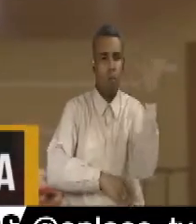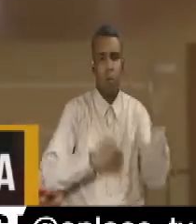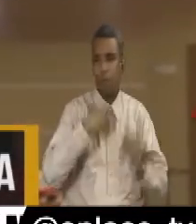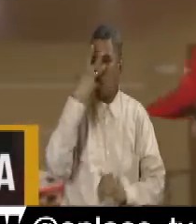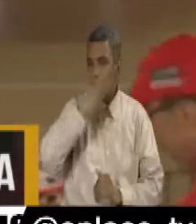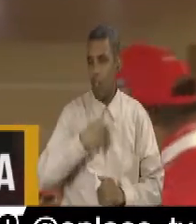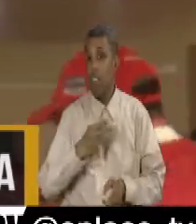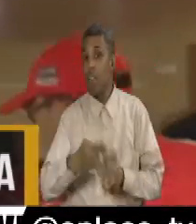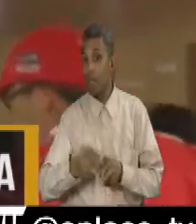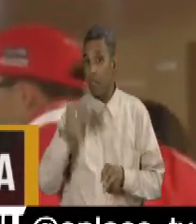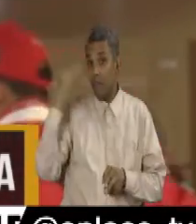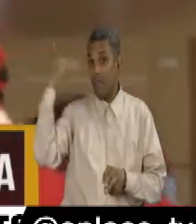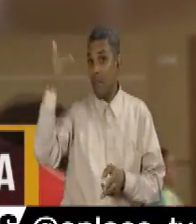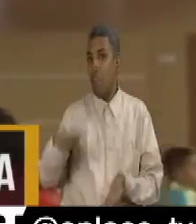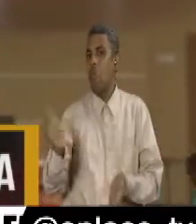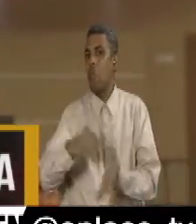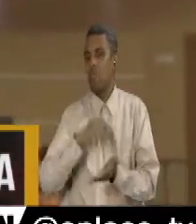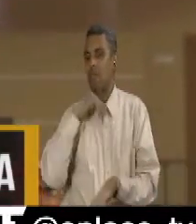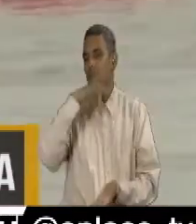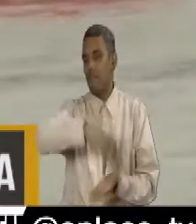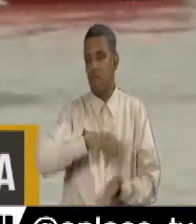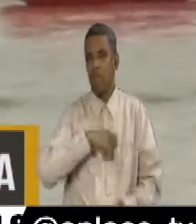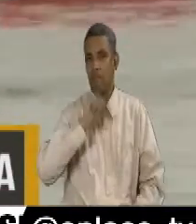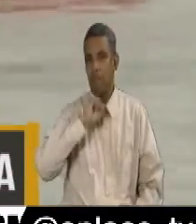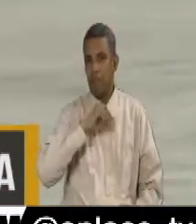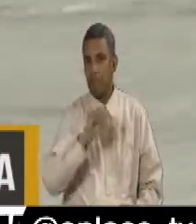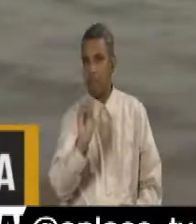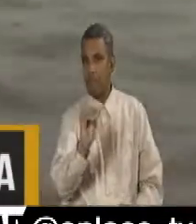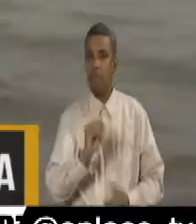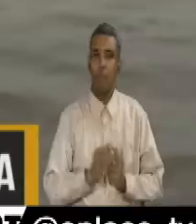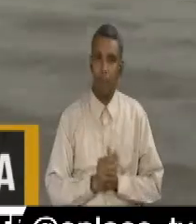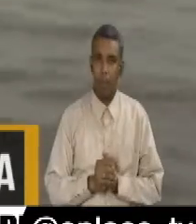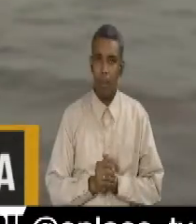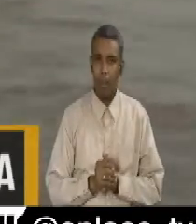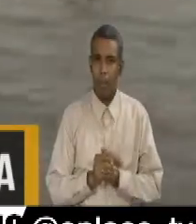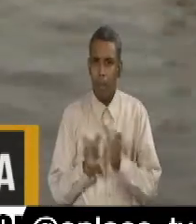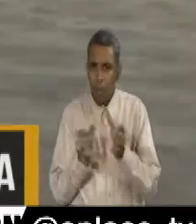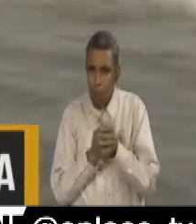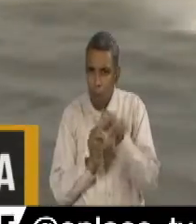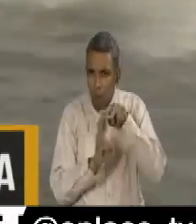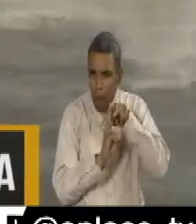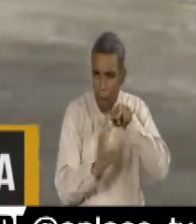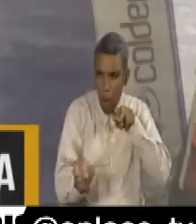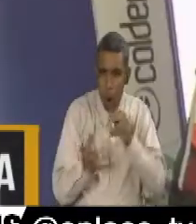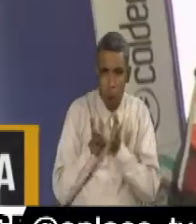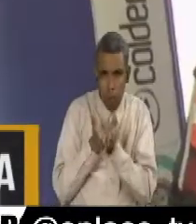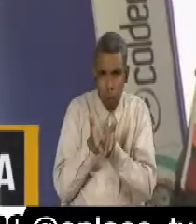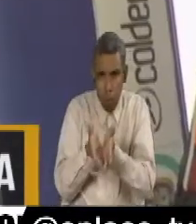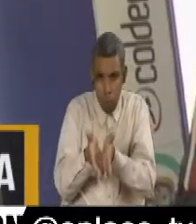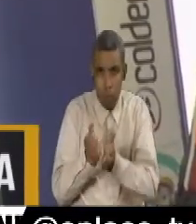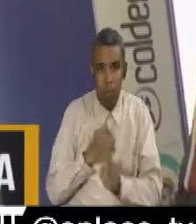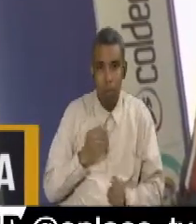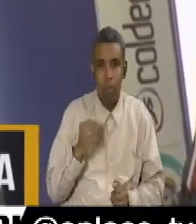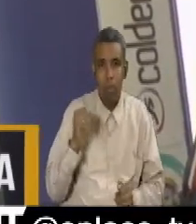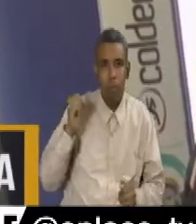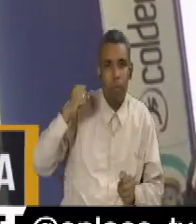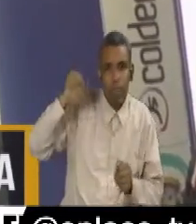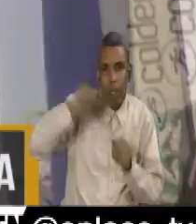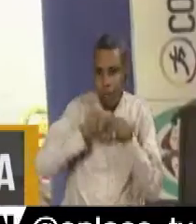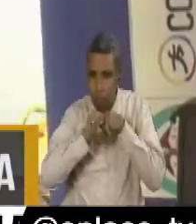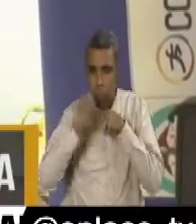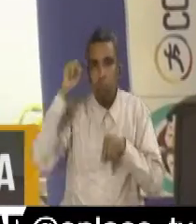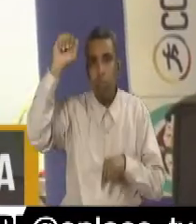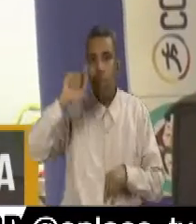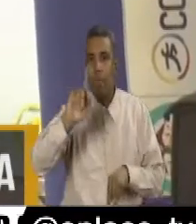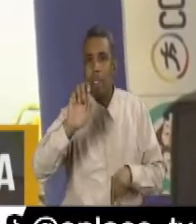municipio visitándolos por mucho más tiempo. Muchas gracias. En la categoría botes de velocidad del Campeonato Nacional de Motonáutica, Felipe